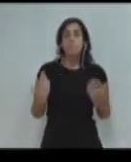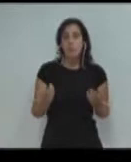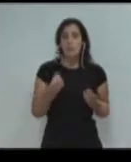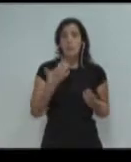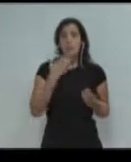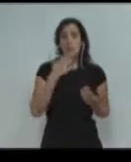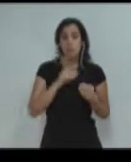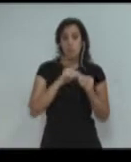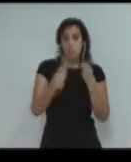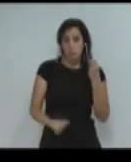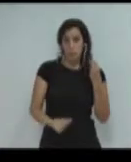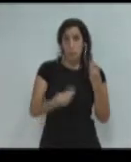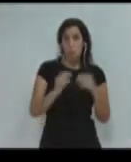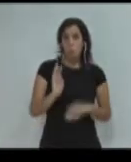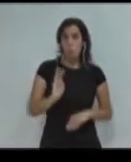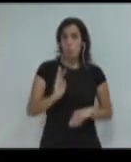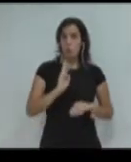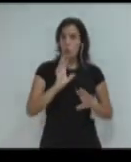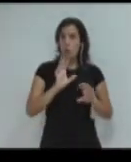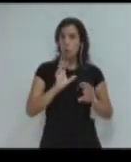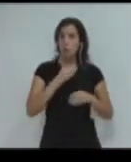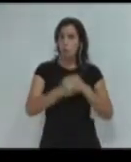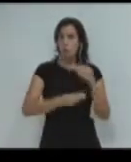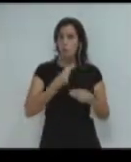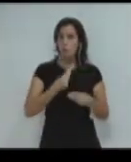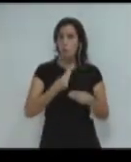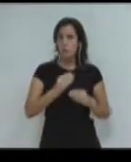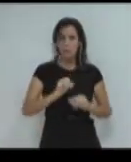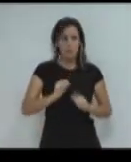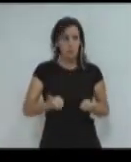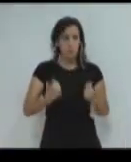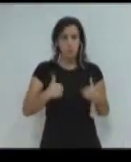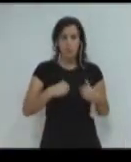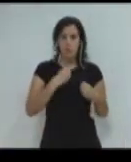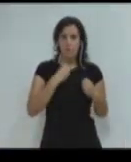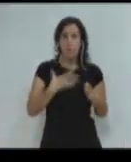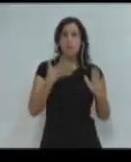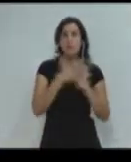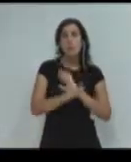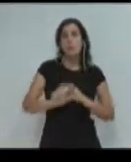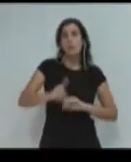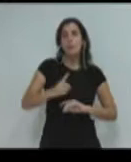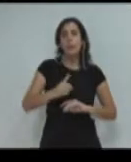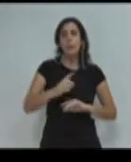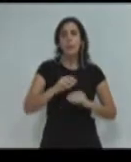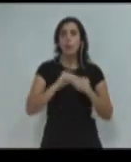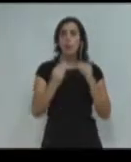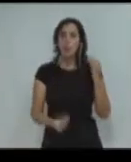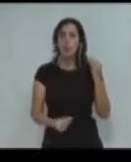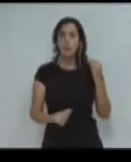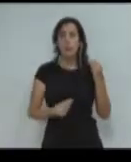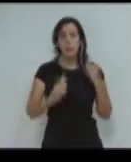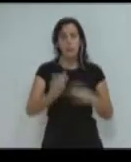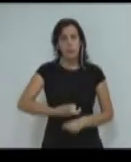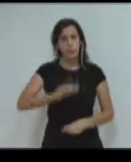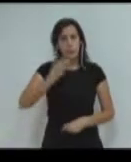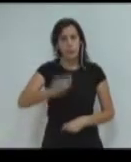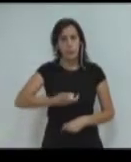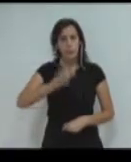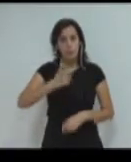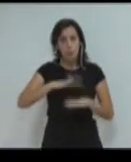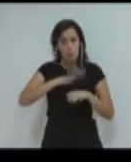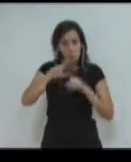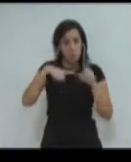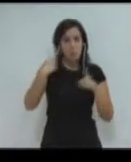hacer un documento Word desde el principio así, a lo mejor el primer documento que haces te llevará mucho tiempo, pero es que luego para los